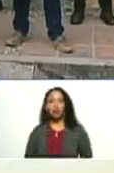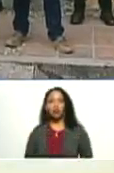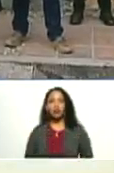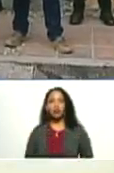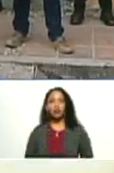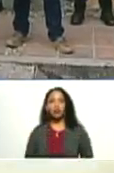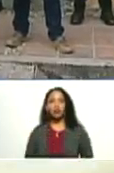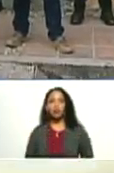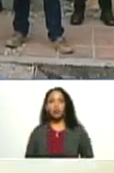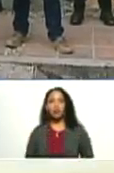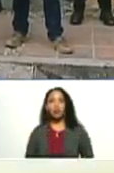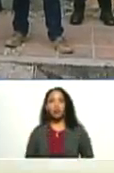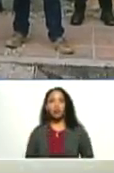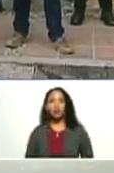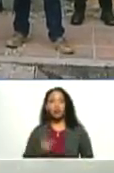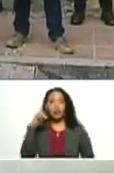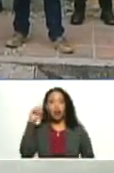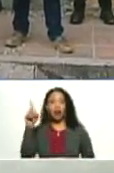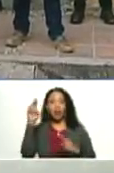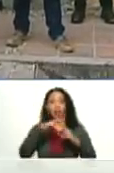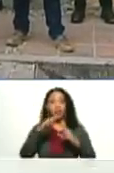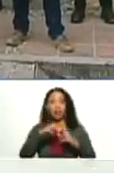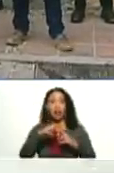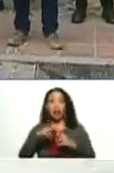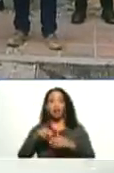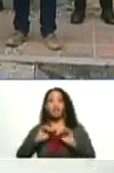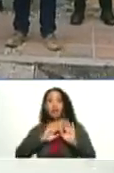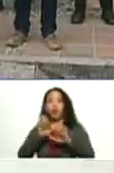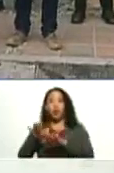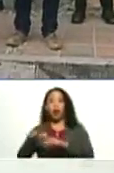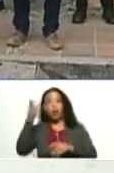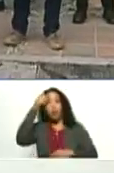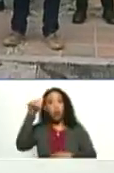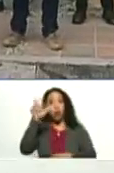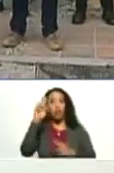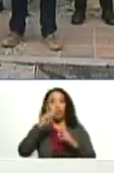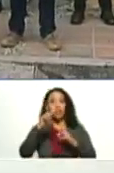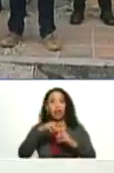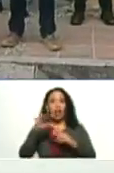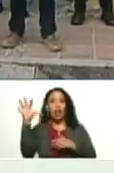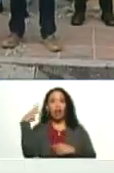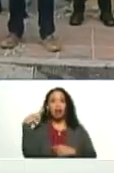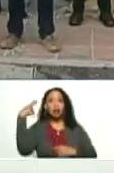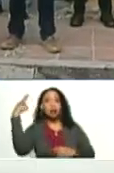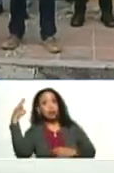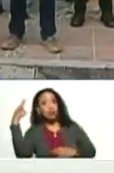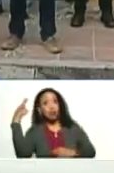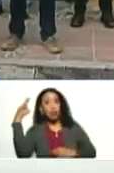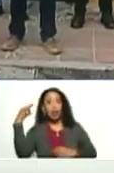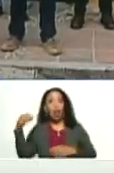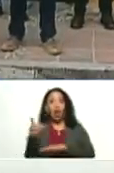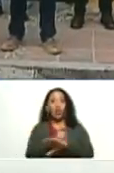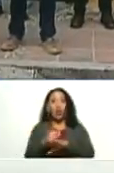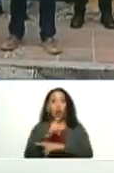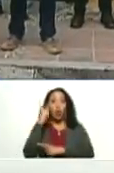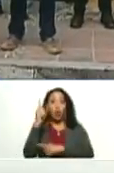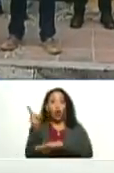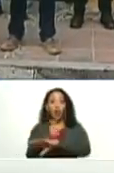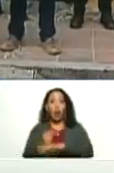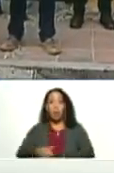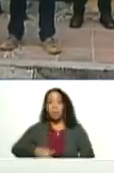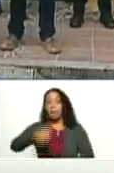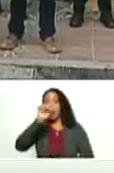y Freddy Bernal barrió y el pueblo del Táchira lo eligió gobernador. Y ahora es uno de los gobernadores